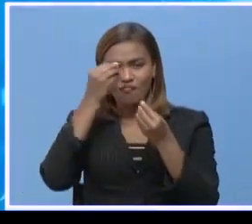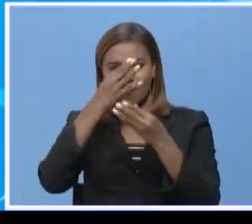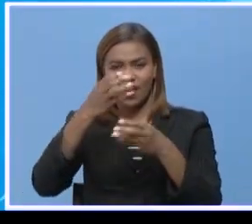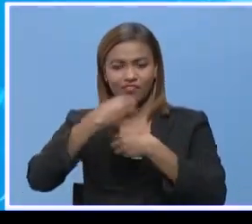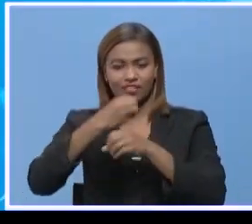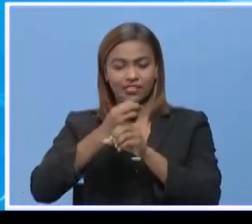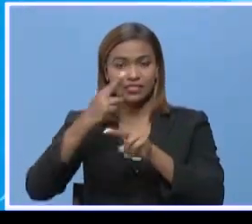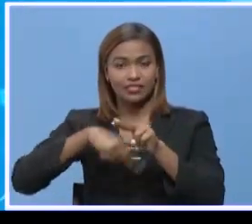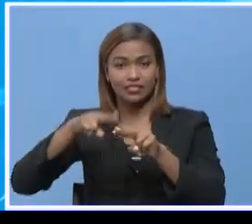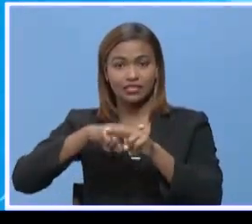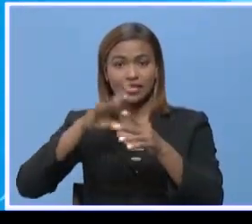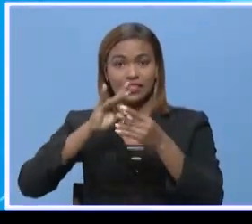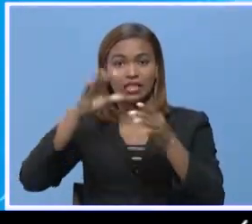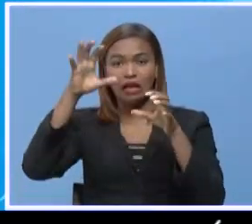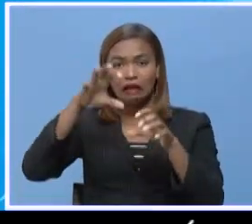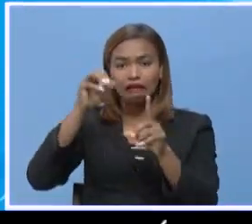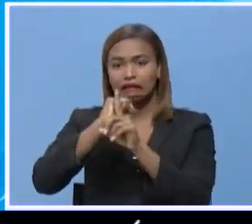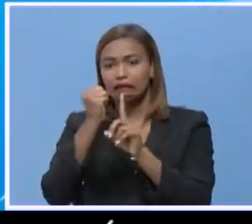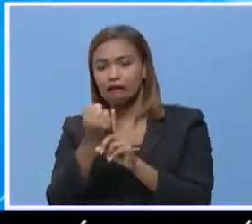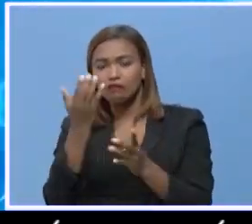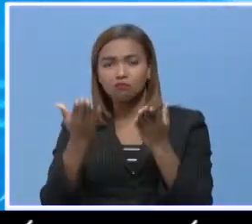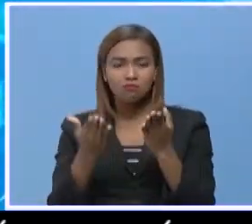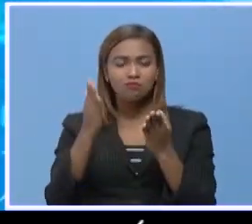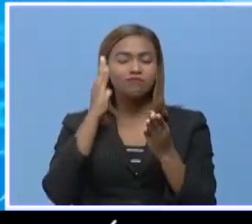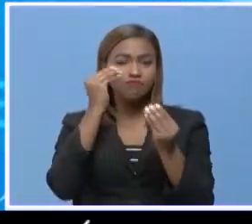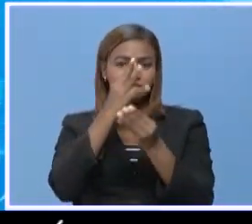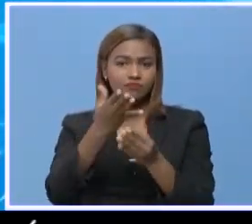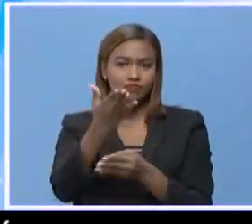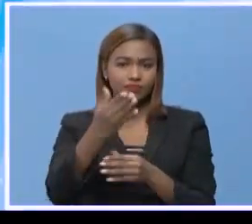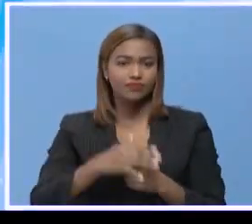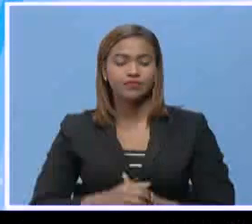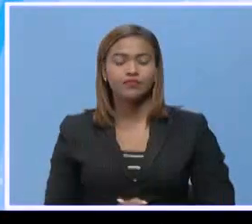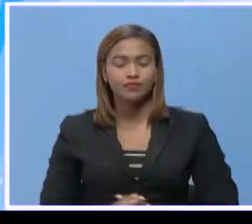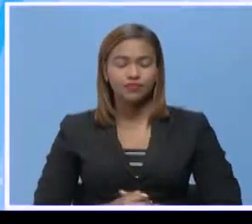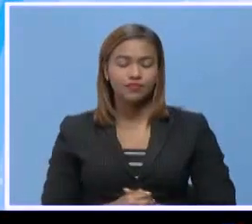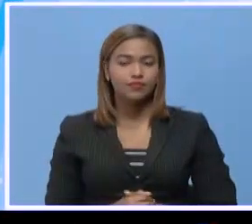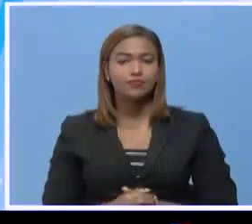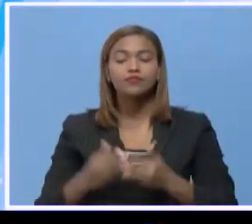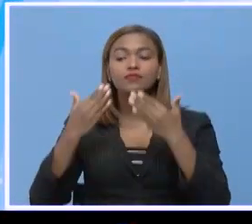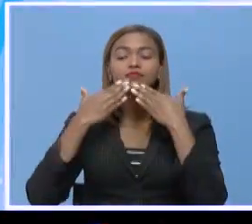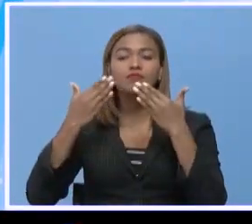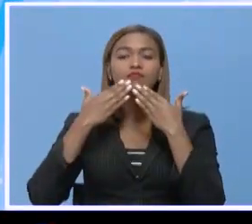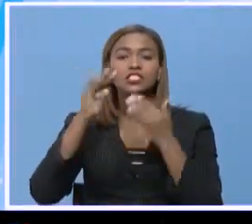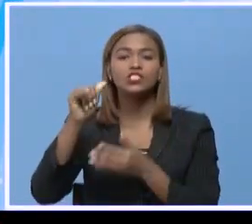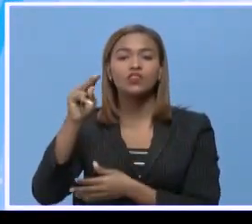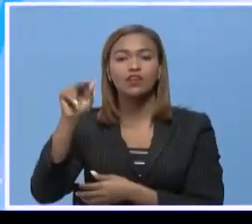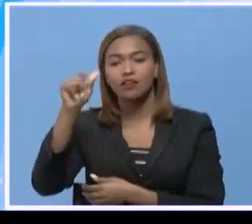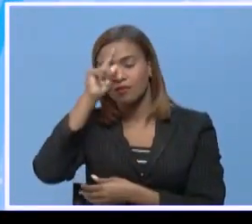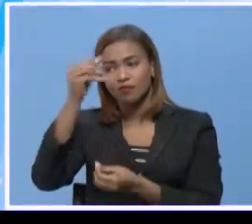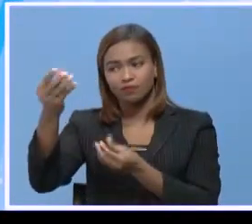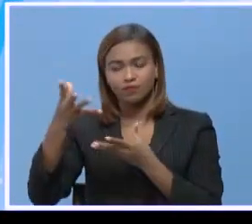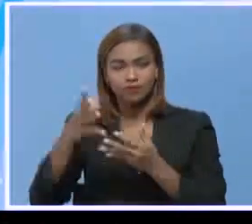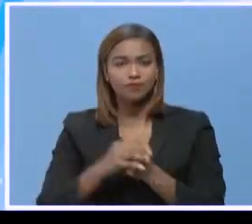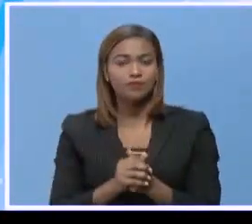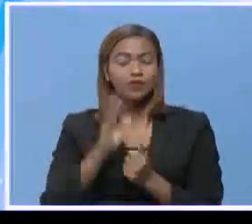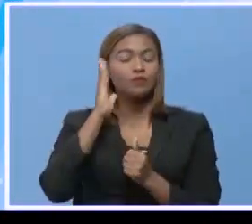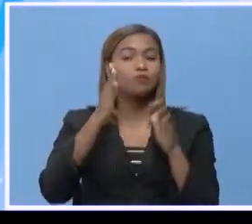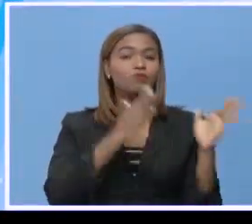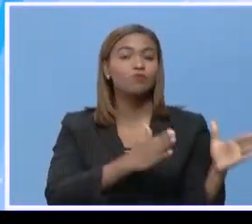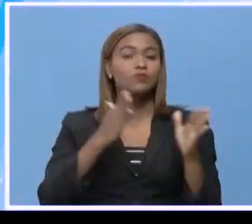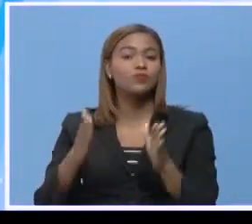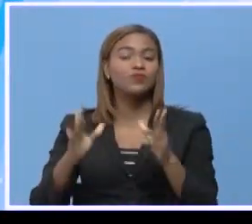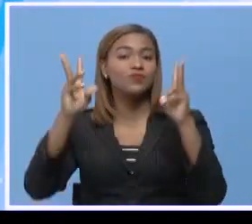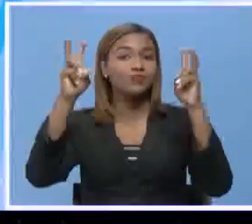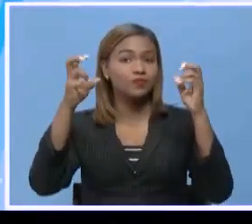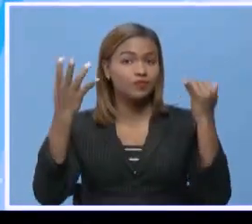Oficina Nacional de Meteorología, retorno al estudio. Gracias, Joanna, por la información. Vamos a cambiar, señores,